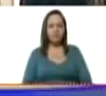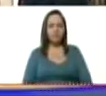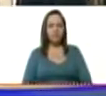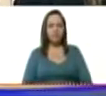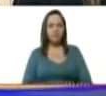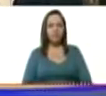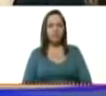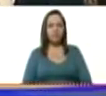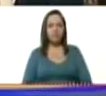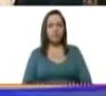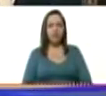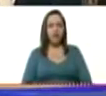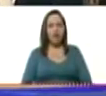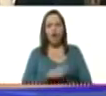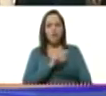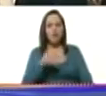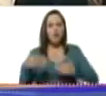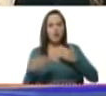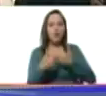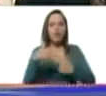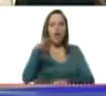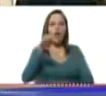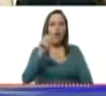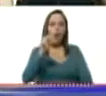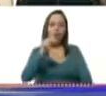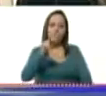No solo es contra Conviasa.